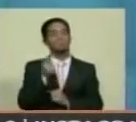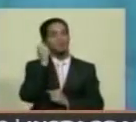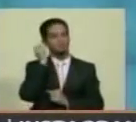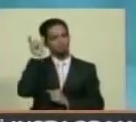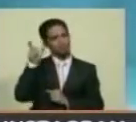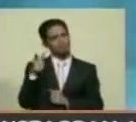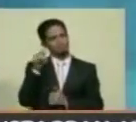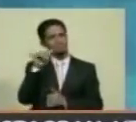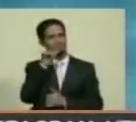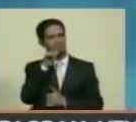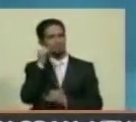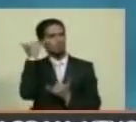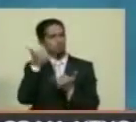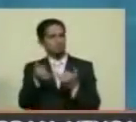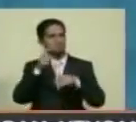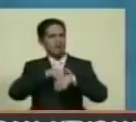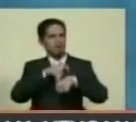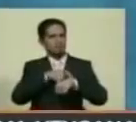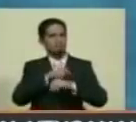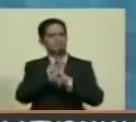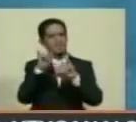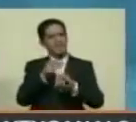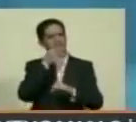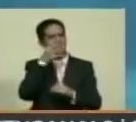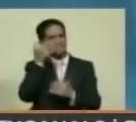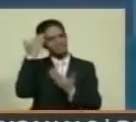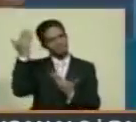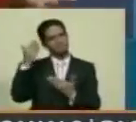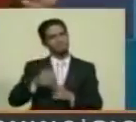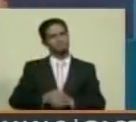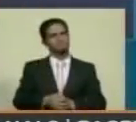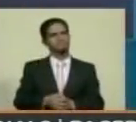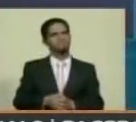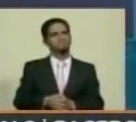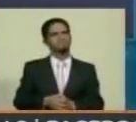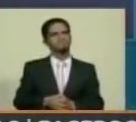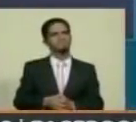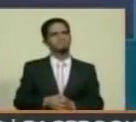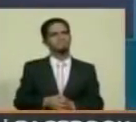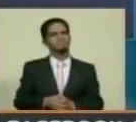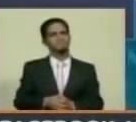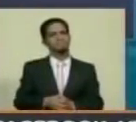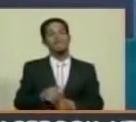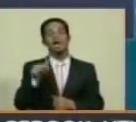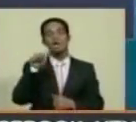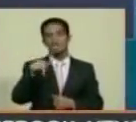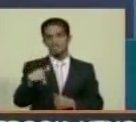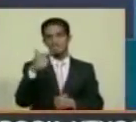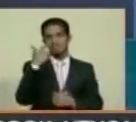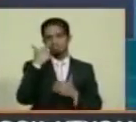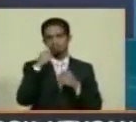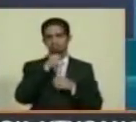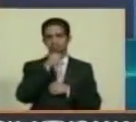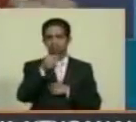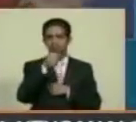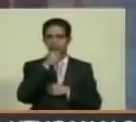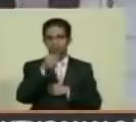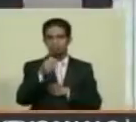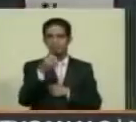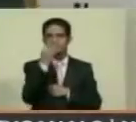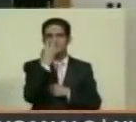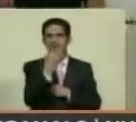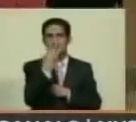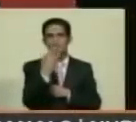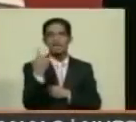último minuto. Mari, feliz tarde, te saludamos, adelante. Transmitimos desde la sala de prensa Simón Bolívar en el Palacio de Miraflores. Se